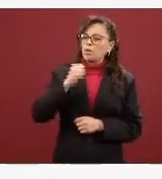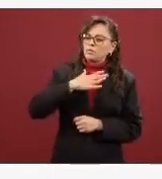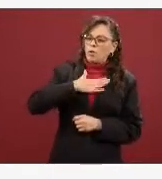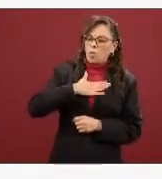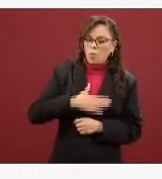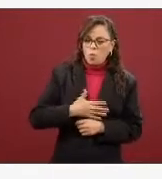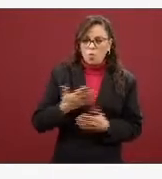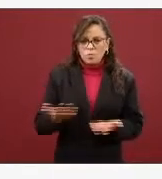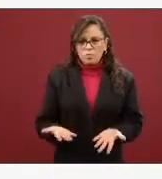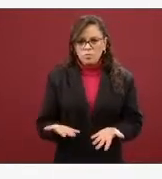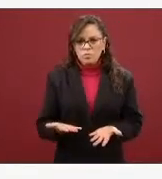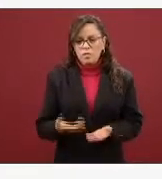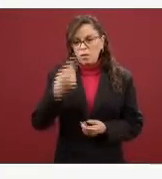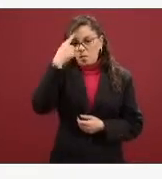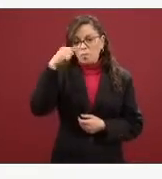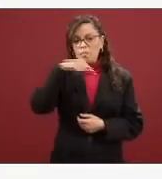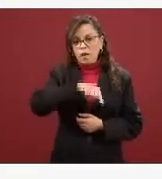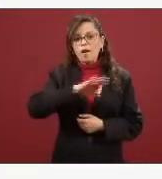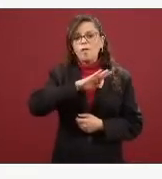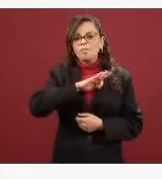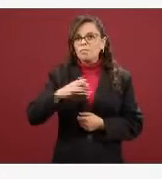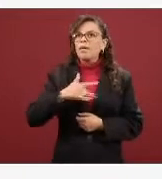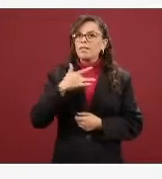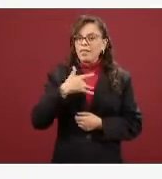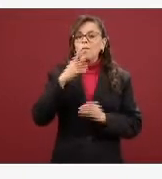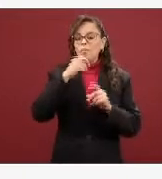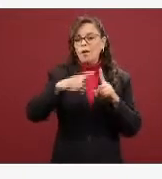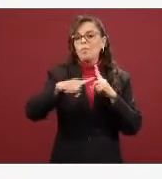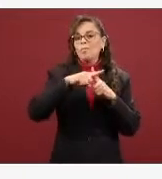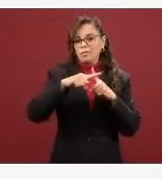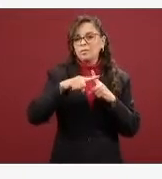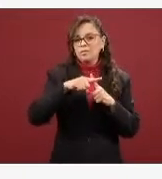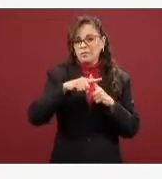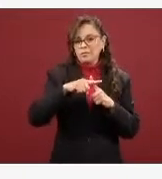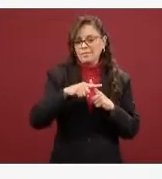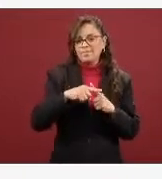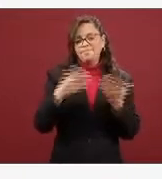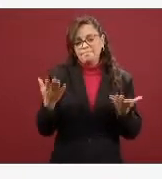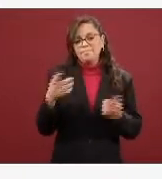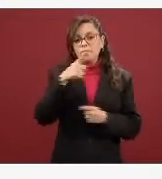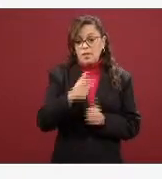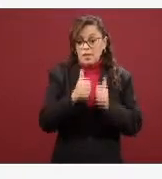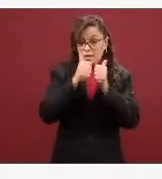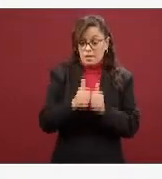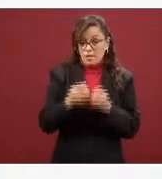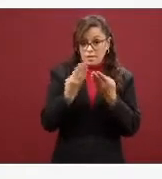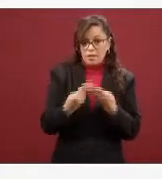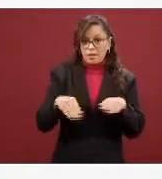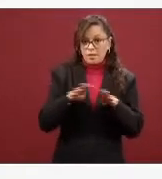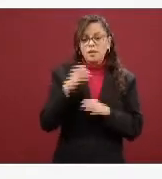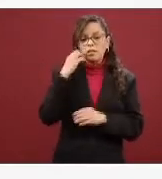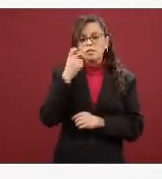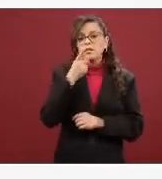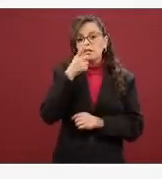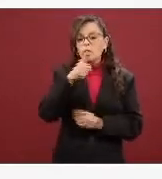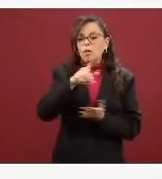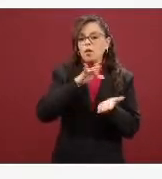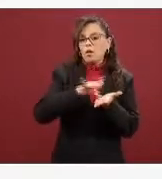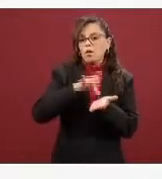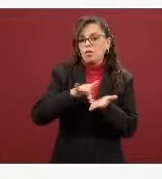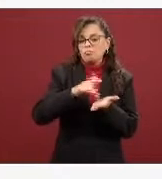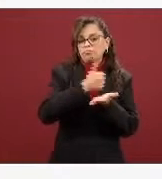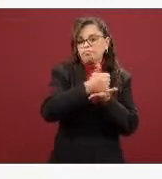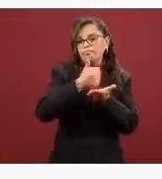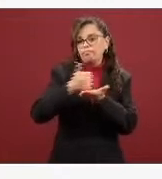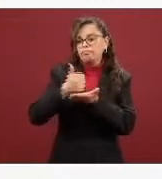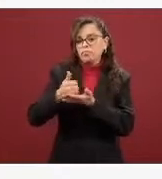un afrontamiento positivo. Es decir, si yo me quedo en casa, estoy contribuyendo con la salud de muchas personas, y no nada más de